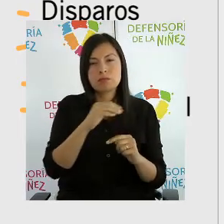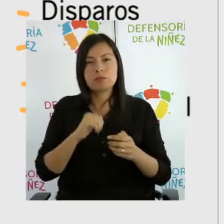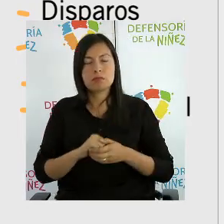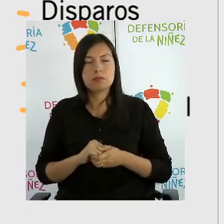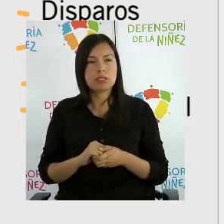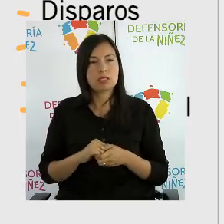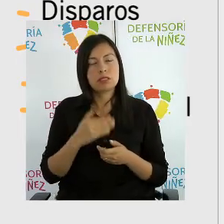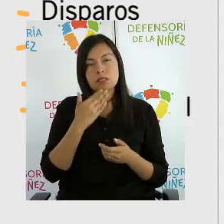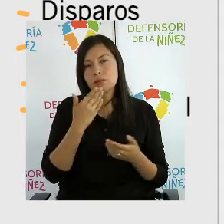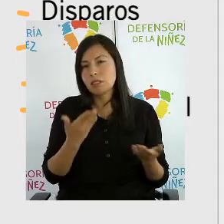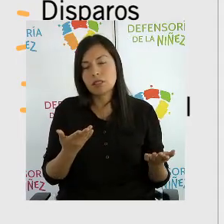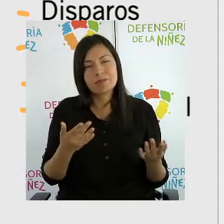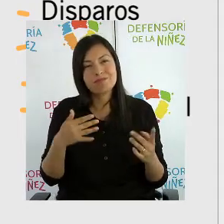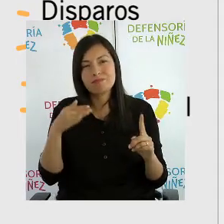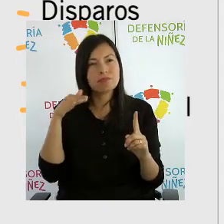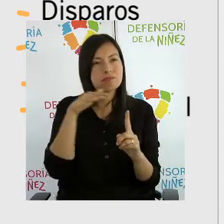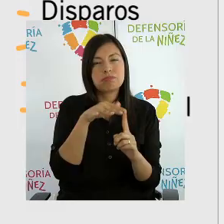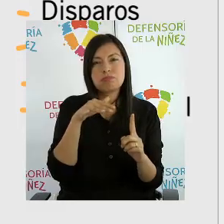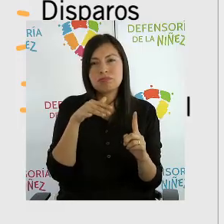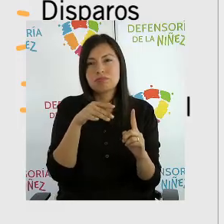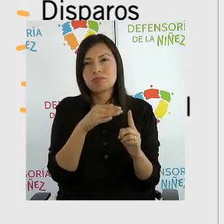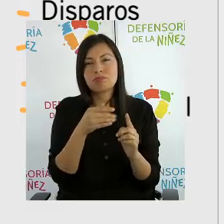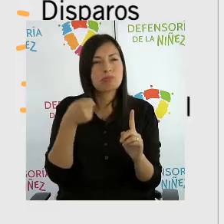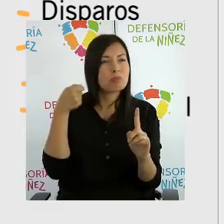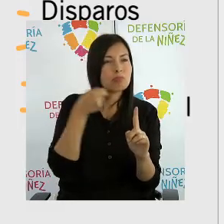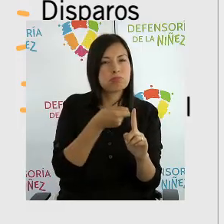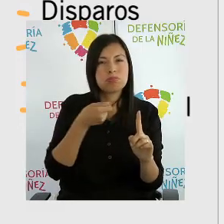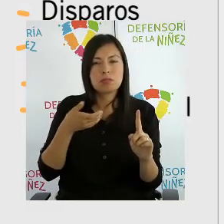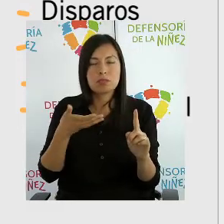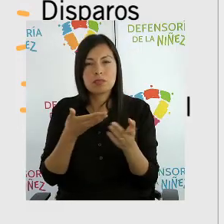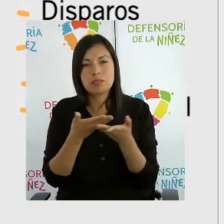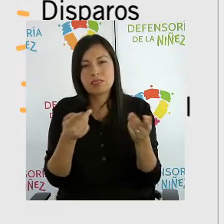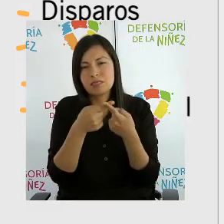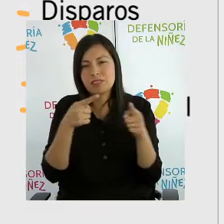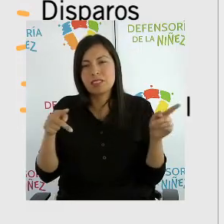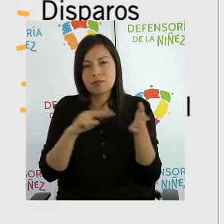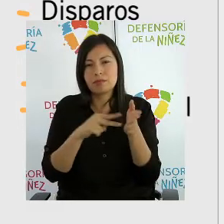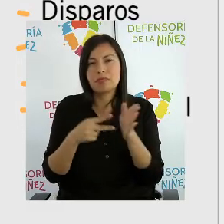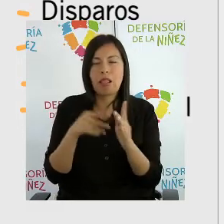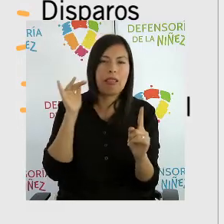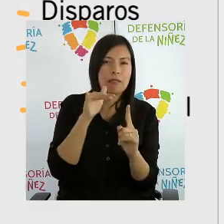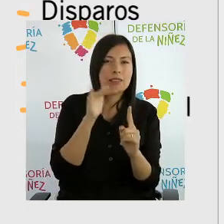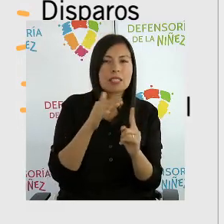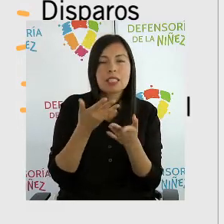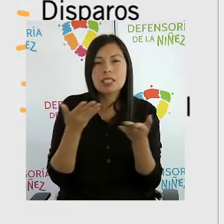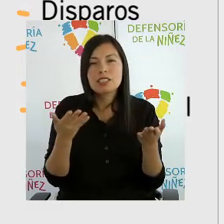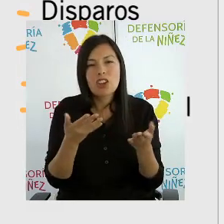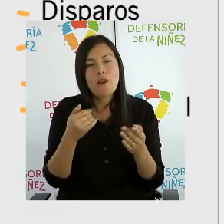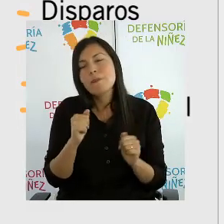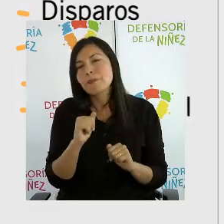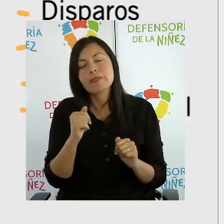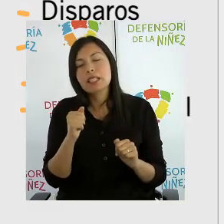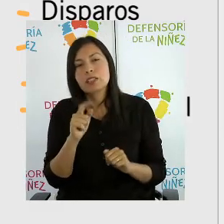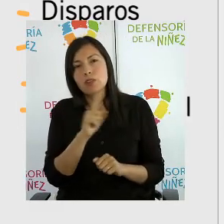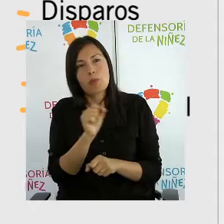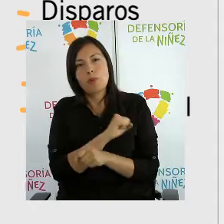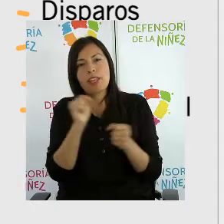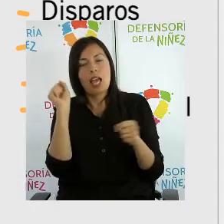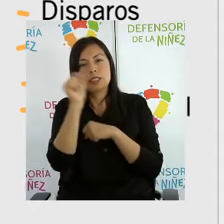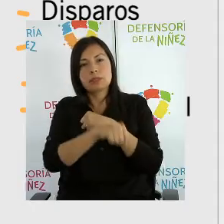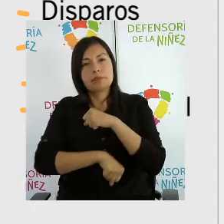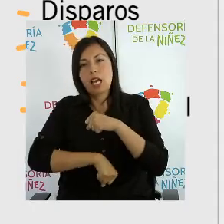y de criminalización y estigmatización permanente, que son hechos constitutivos de una violencia inaceptable en